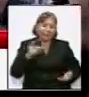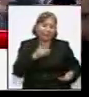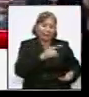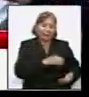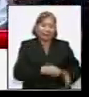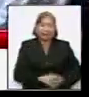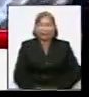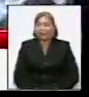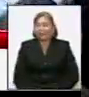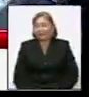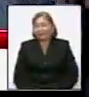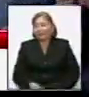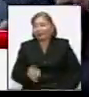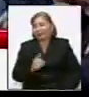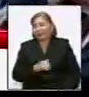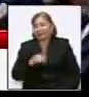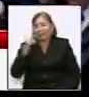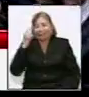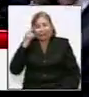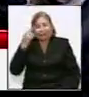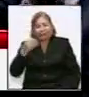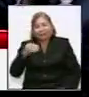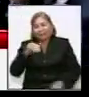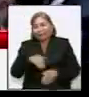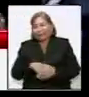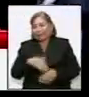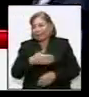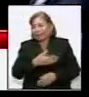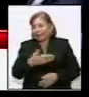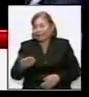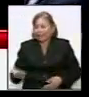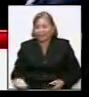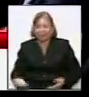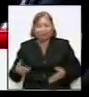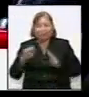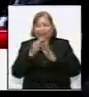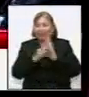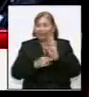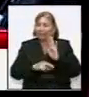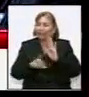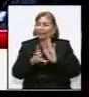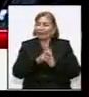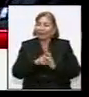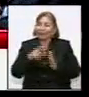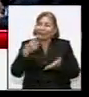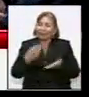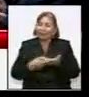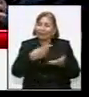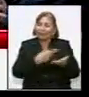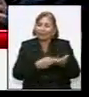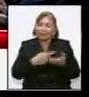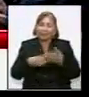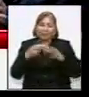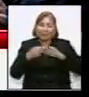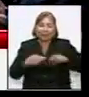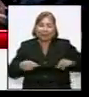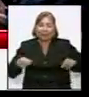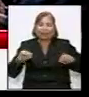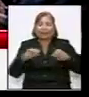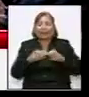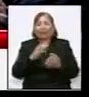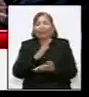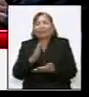yo creo que debemos de votar una es este proyecto de ley todavía será discutido en el pleno cuál es el